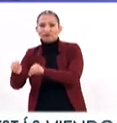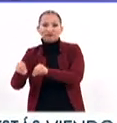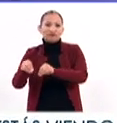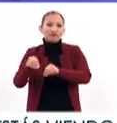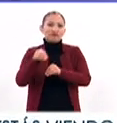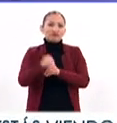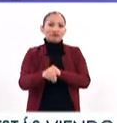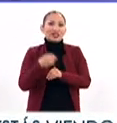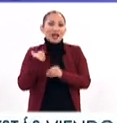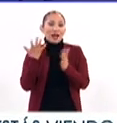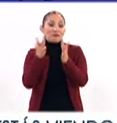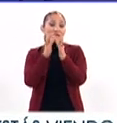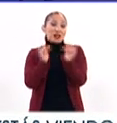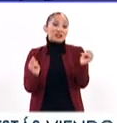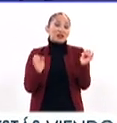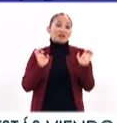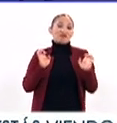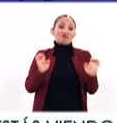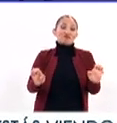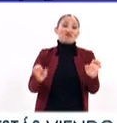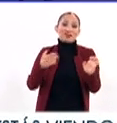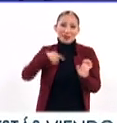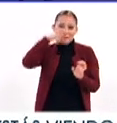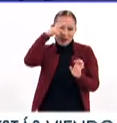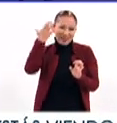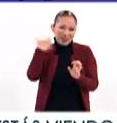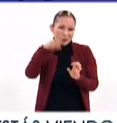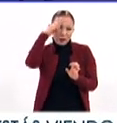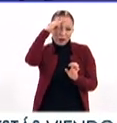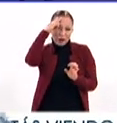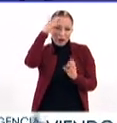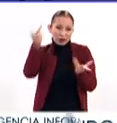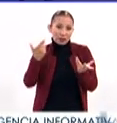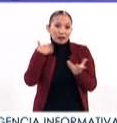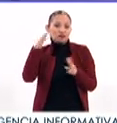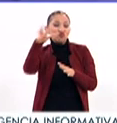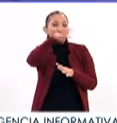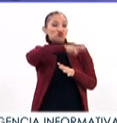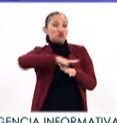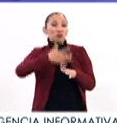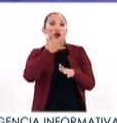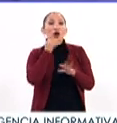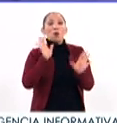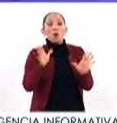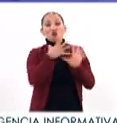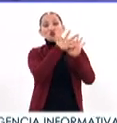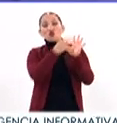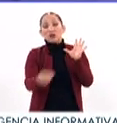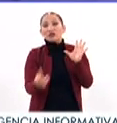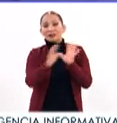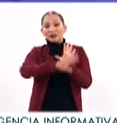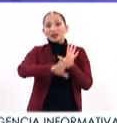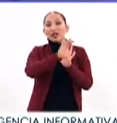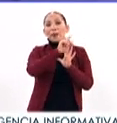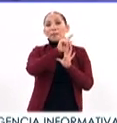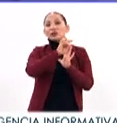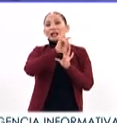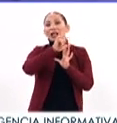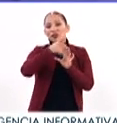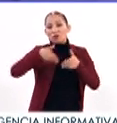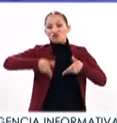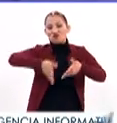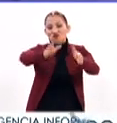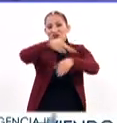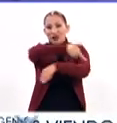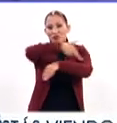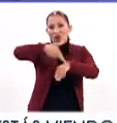de afrancesamiento de la capital por parte de Porfirio Díaz, que quiso hacer una especie de réplica de los Campos Elíseos con el Paseo de la